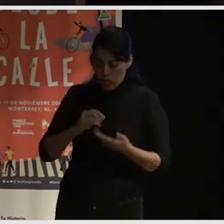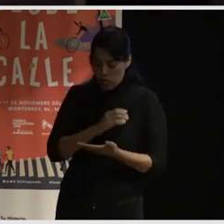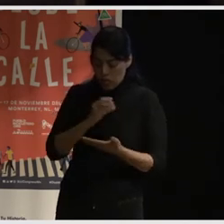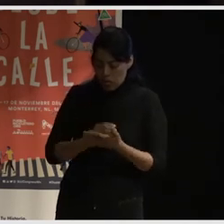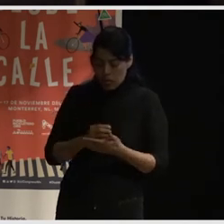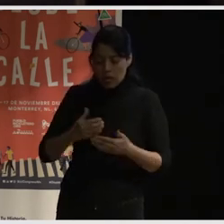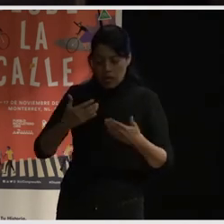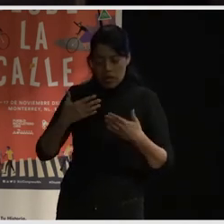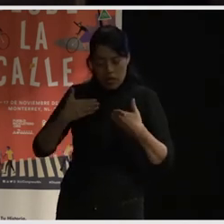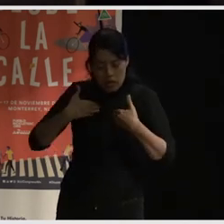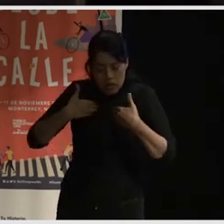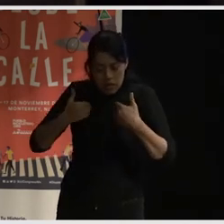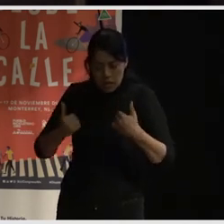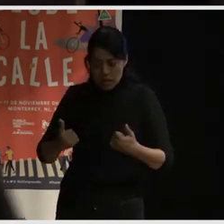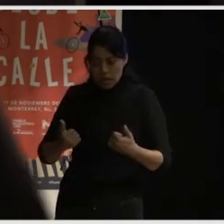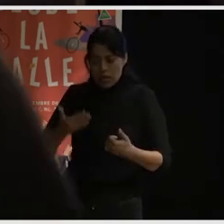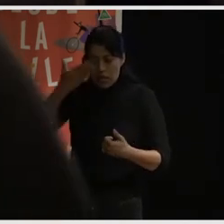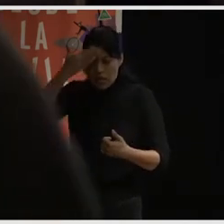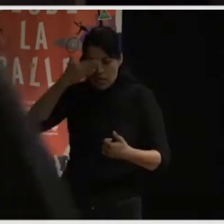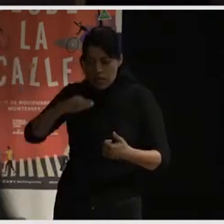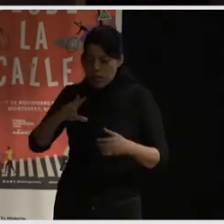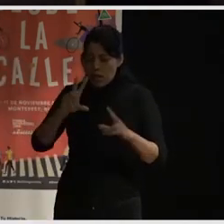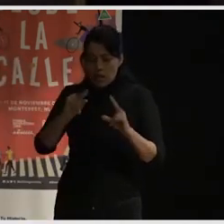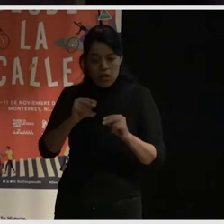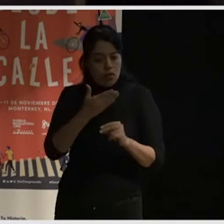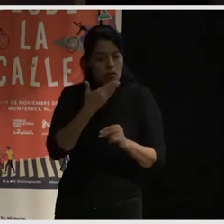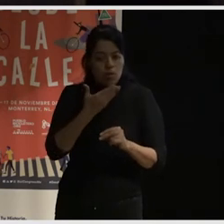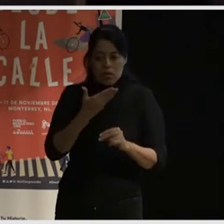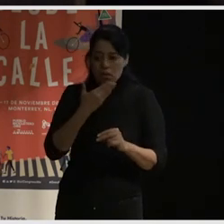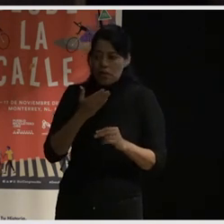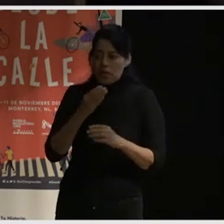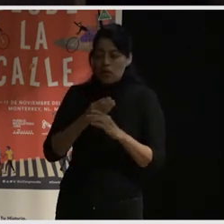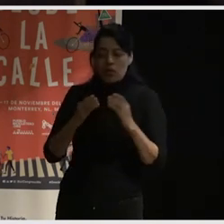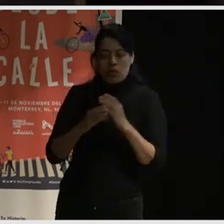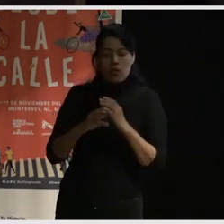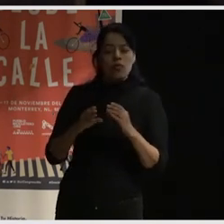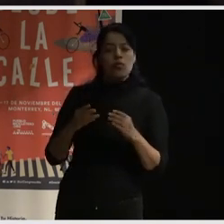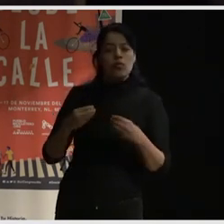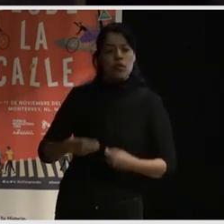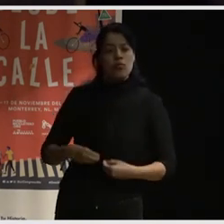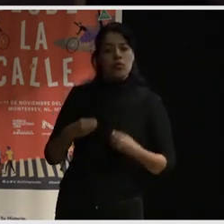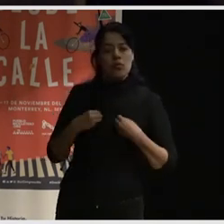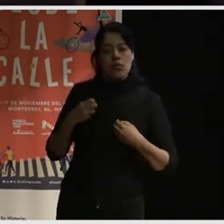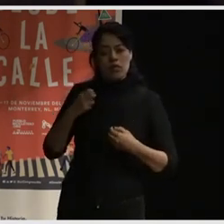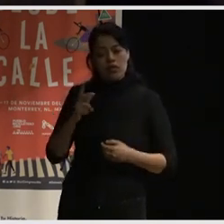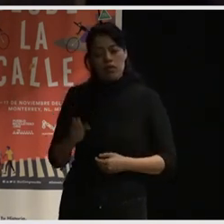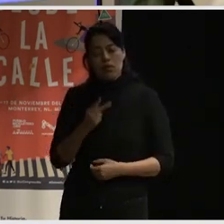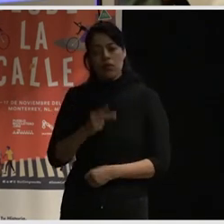quedan en cuenta de que no está bien o sea no está bien la forma en la que estamos viviendo serían preguntas